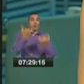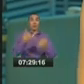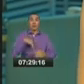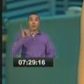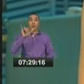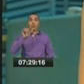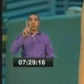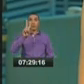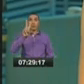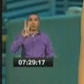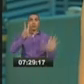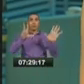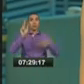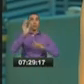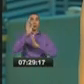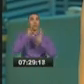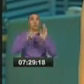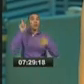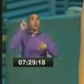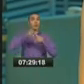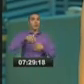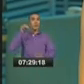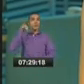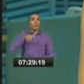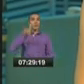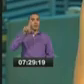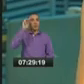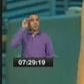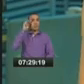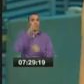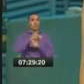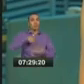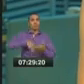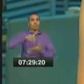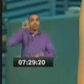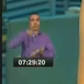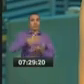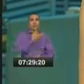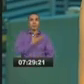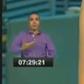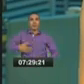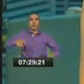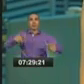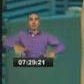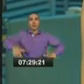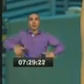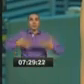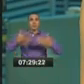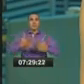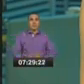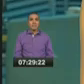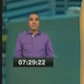sábado 28 de abril hasta el martes 1 de mayo. Así lo decretó el presidente Lenín Moreno.